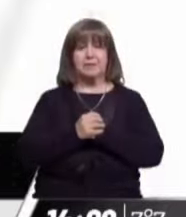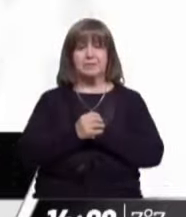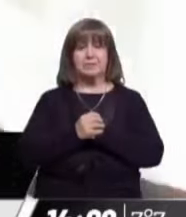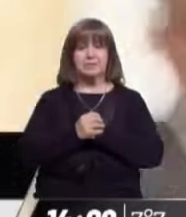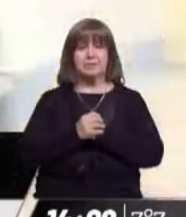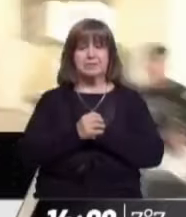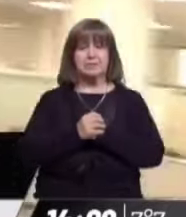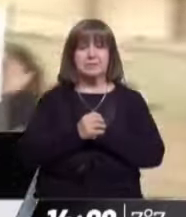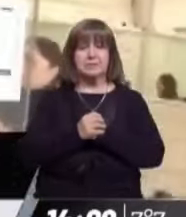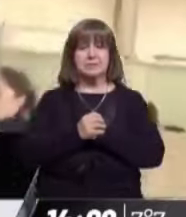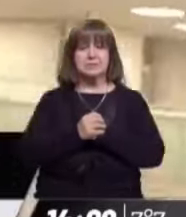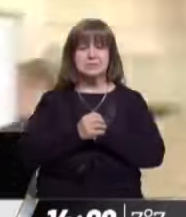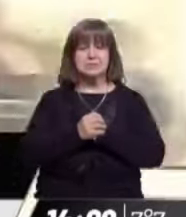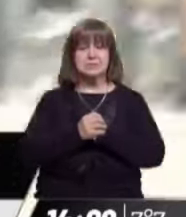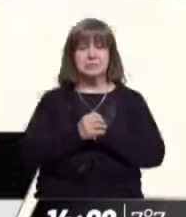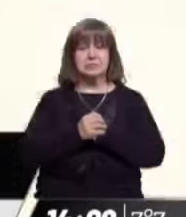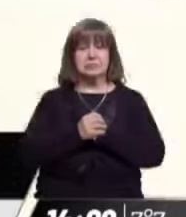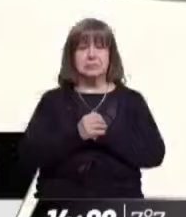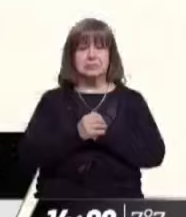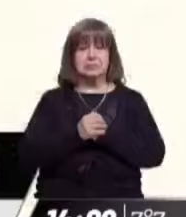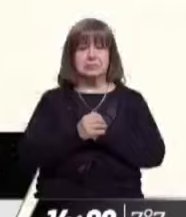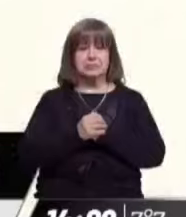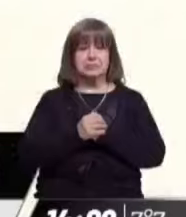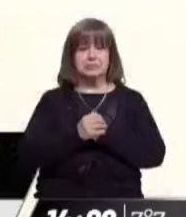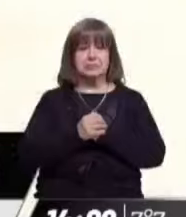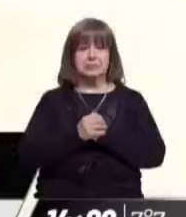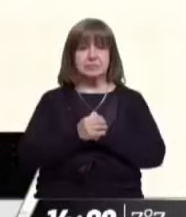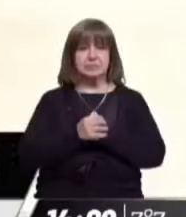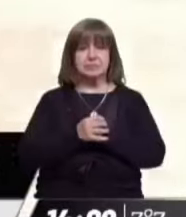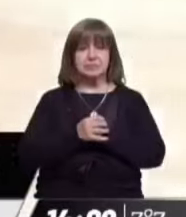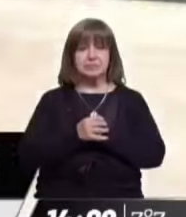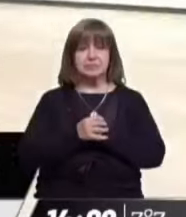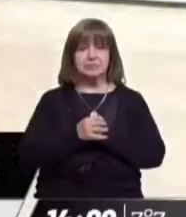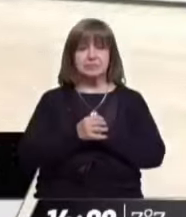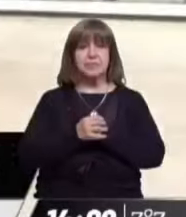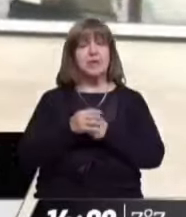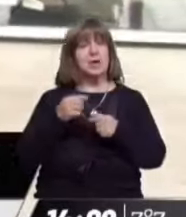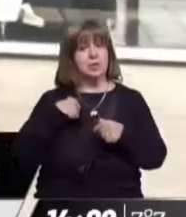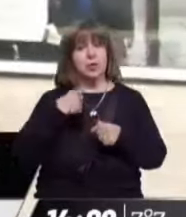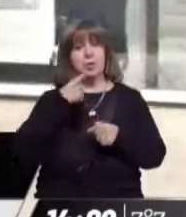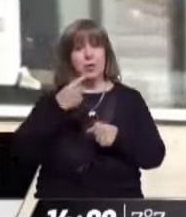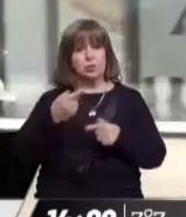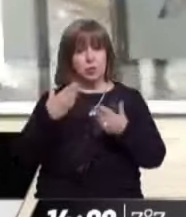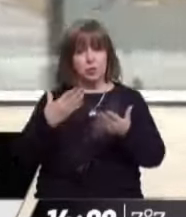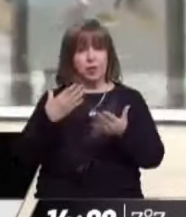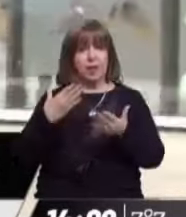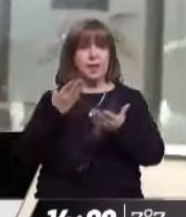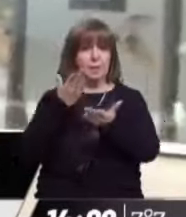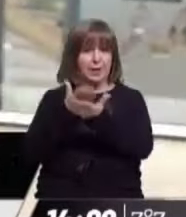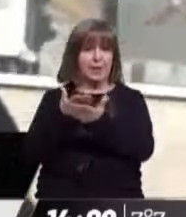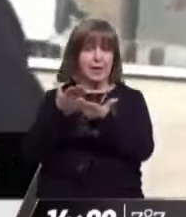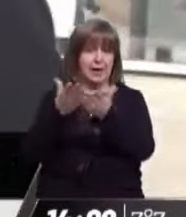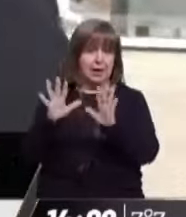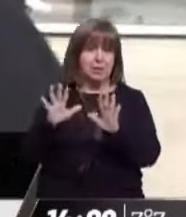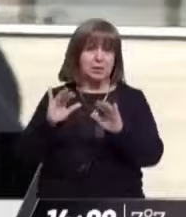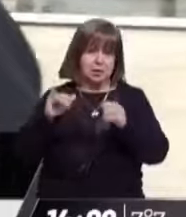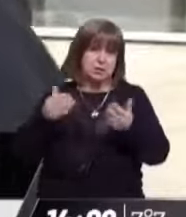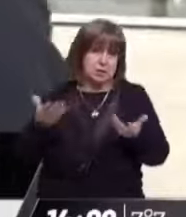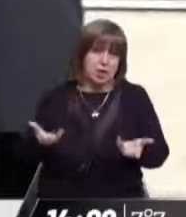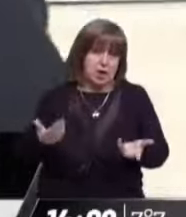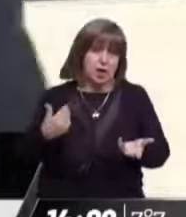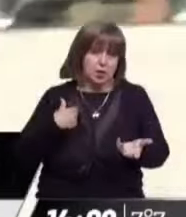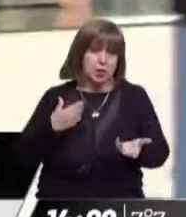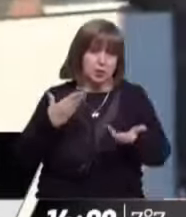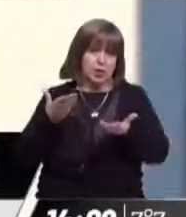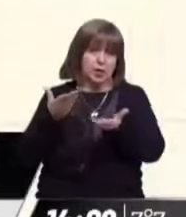preventiva? Ojalá así sea. ¿Qué testimonio, Marisol? ¿Esta etapa puede pedir la libertad? Sí, claro. Está previsto en el Código Procesal Penal